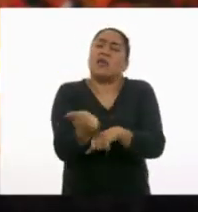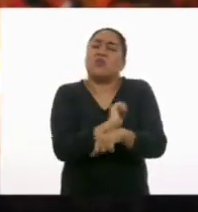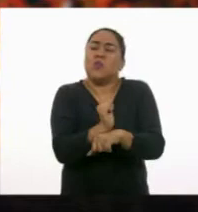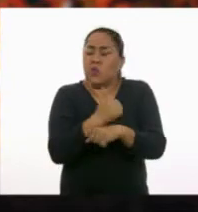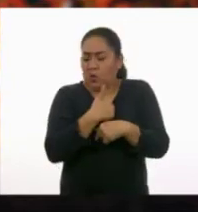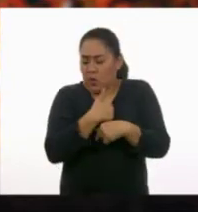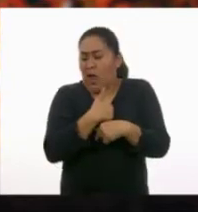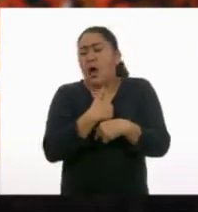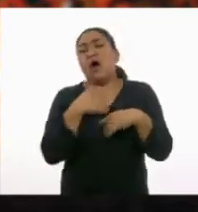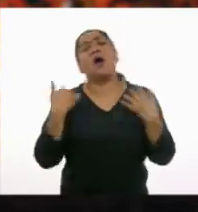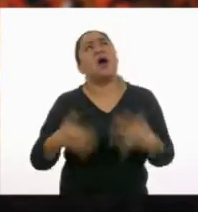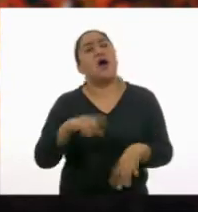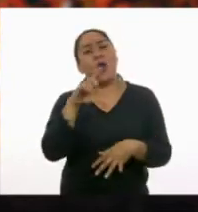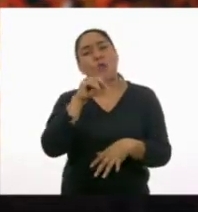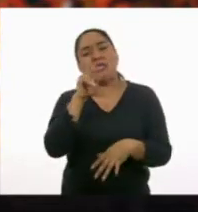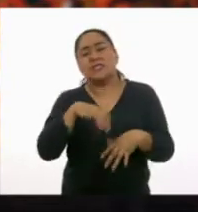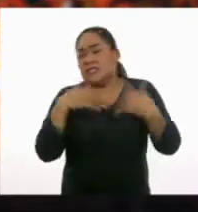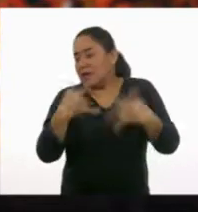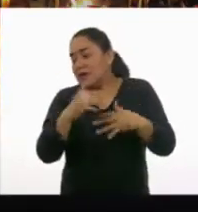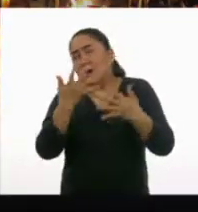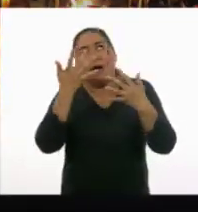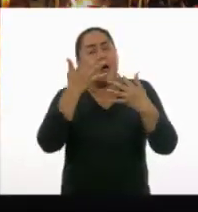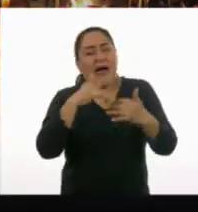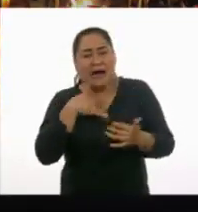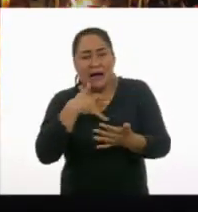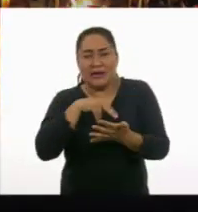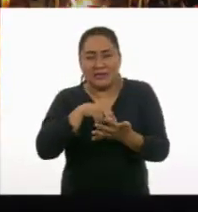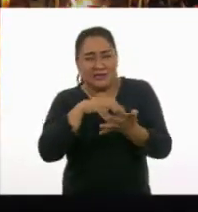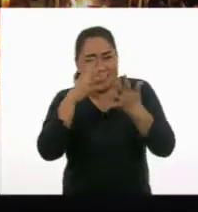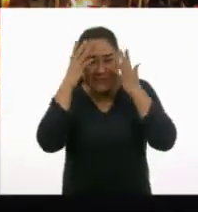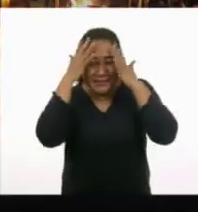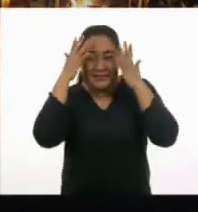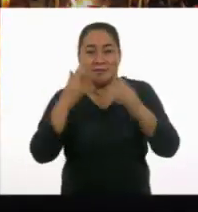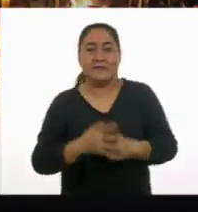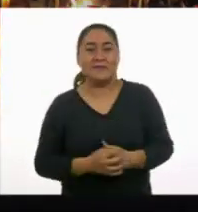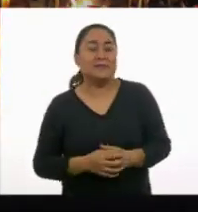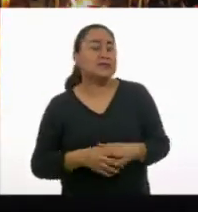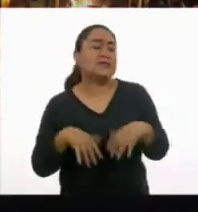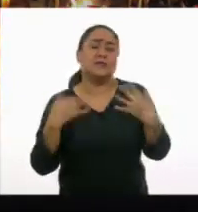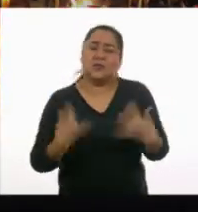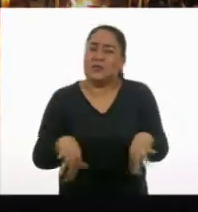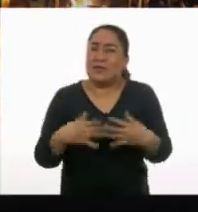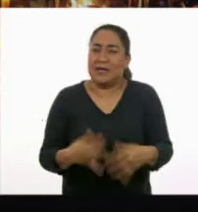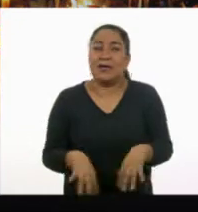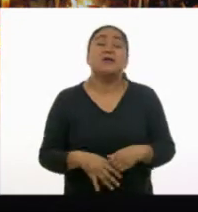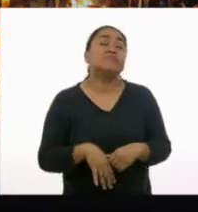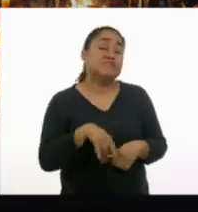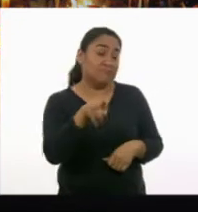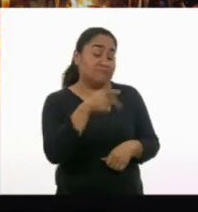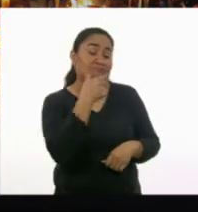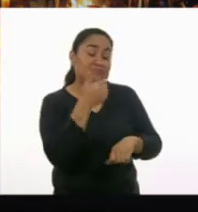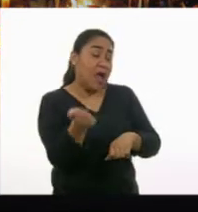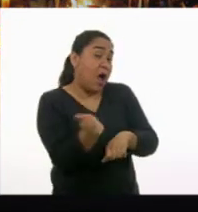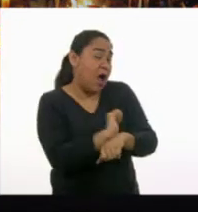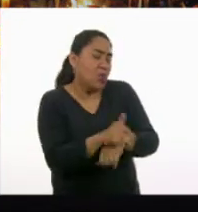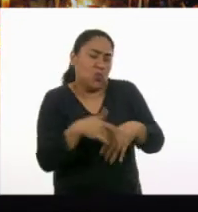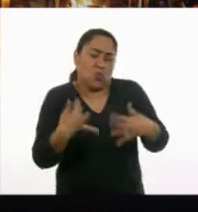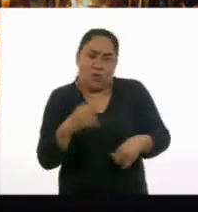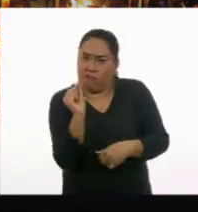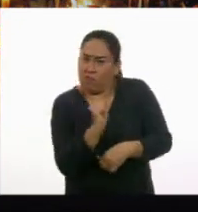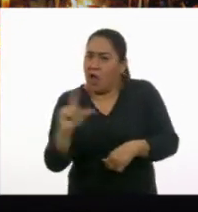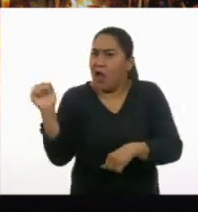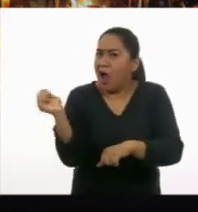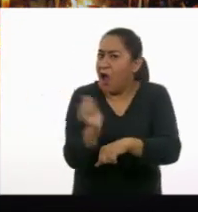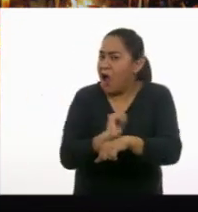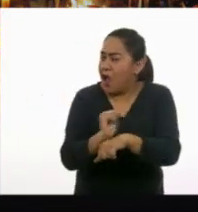acuerdo, López Tarso, ay, qué cosa, ay, no, no, no, sí. No, no, no, no, no, no, no. Pero qué guapo es un era, gran era un gran actor. Y